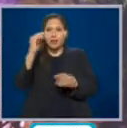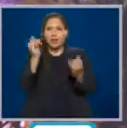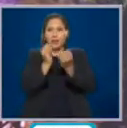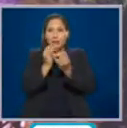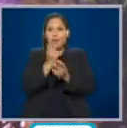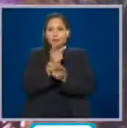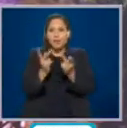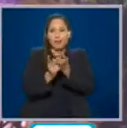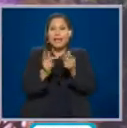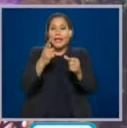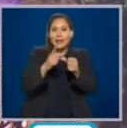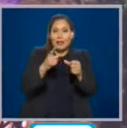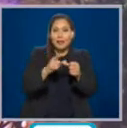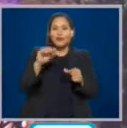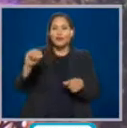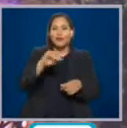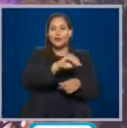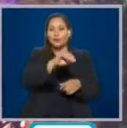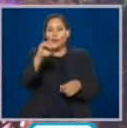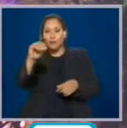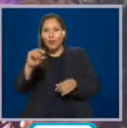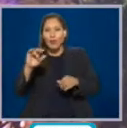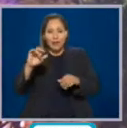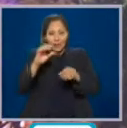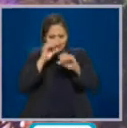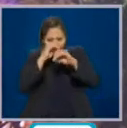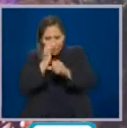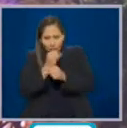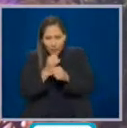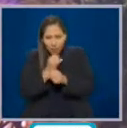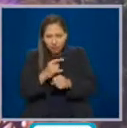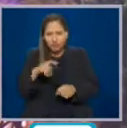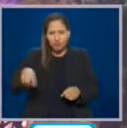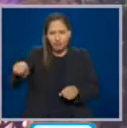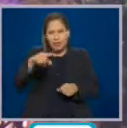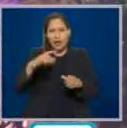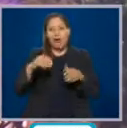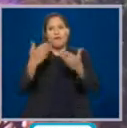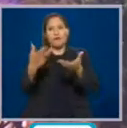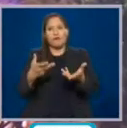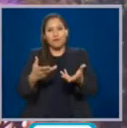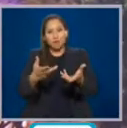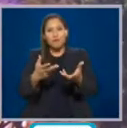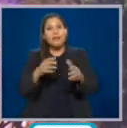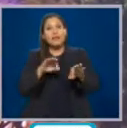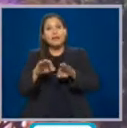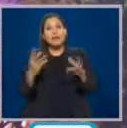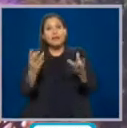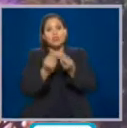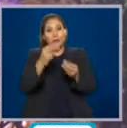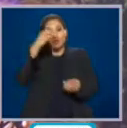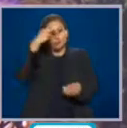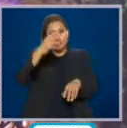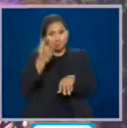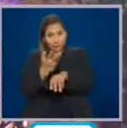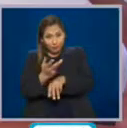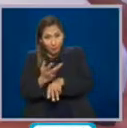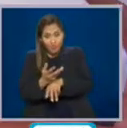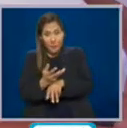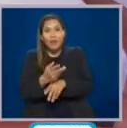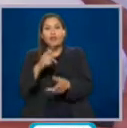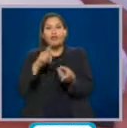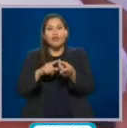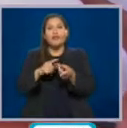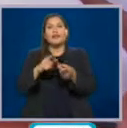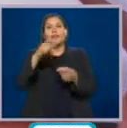la Border de Nómada Laboratorio Urbano, que es un trabajo entre México y los Estados Unidos, que tiene su sede en